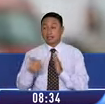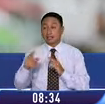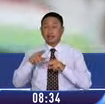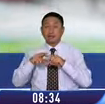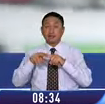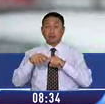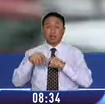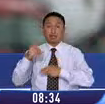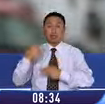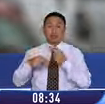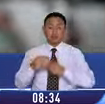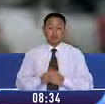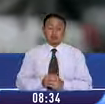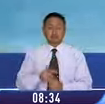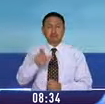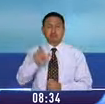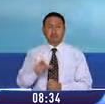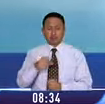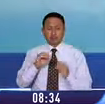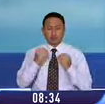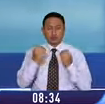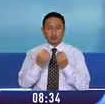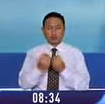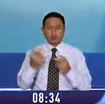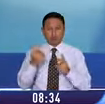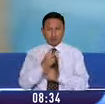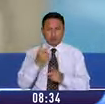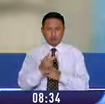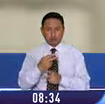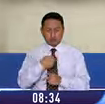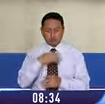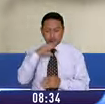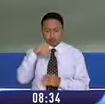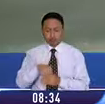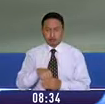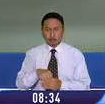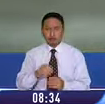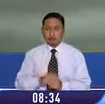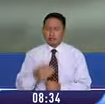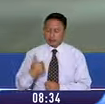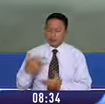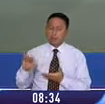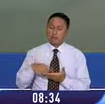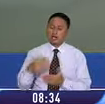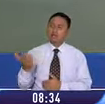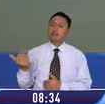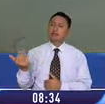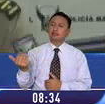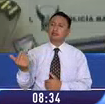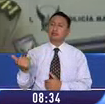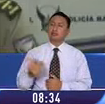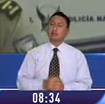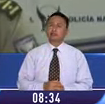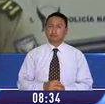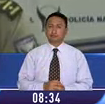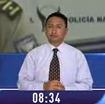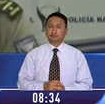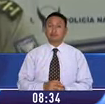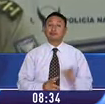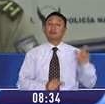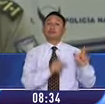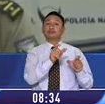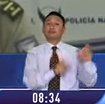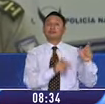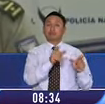Los vacunadores decían pertenecer a un grupo delictivo organizado y en su nombre exigían los montos señalados. Estos ciudadanos se